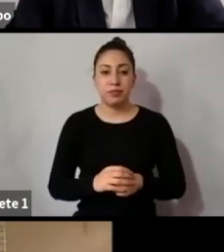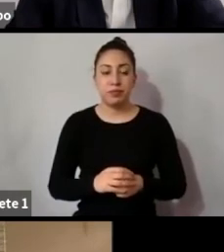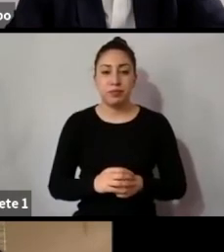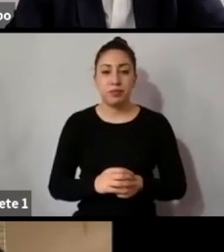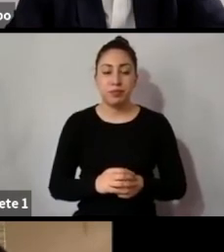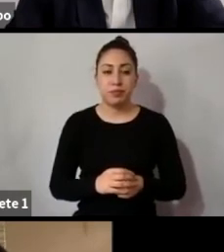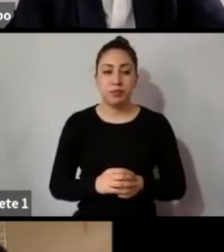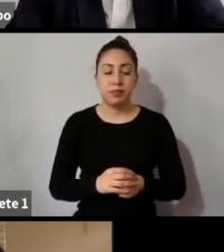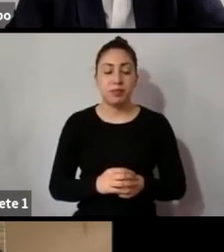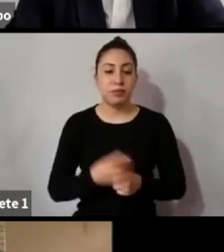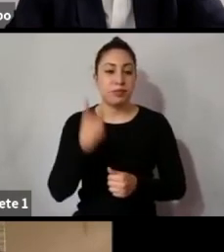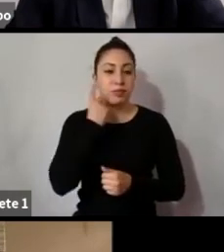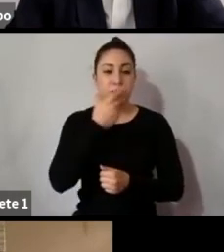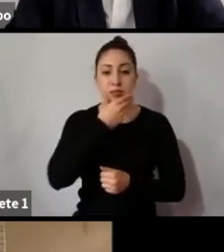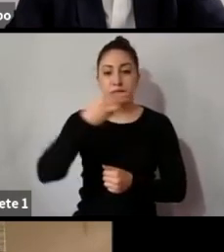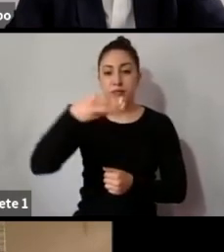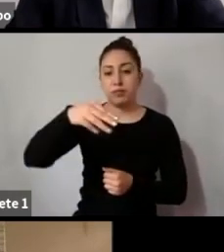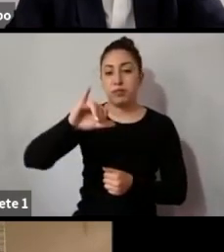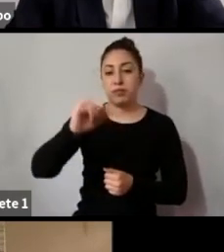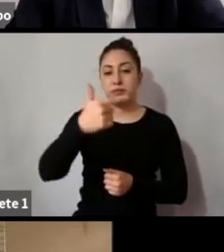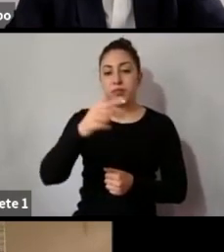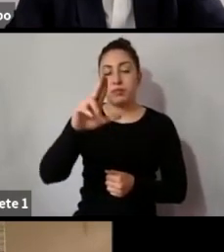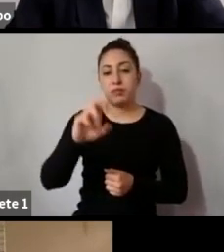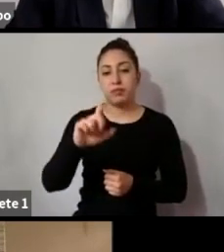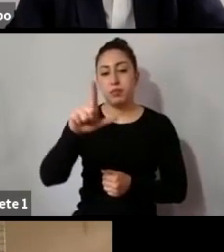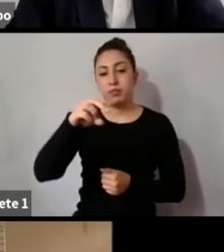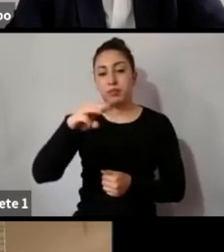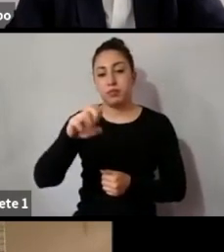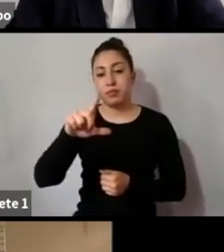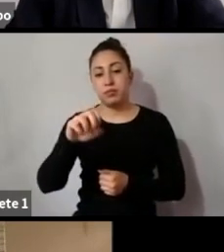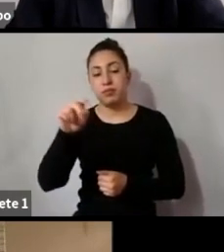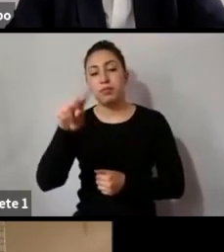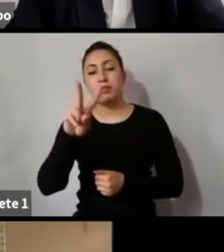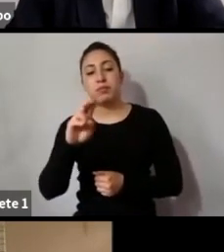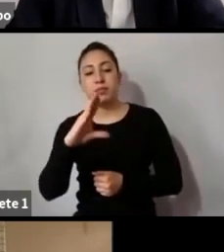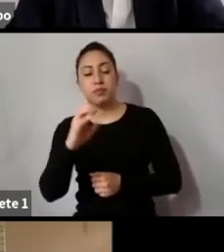Diputado Miguel Ángel Álvarez Melo, vicecoordinador de la sesión parlamentaria del PES.